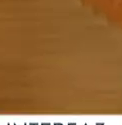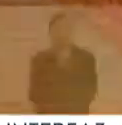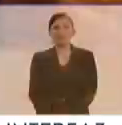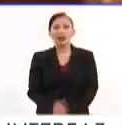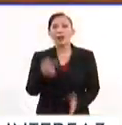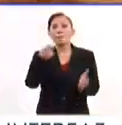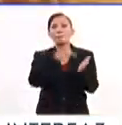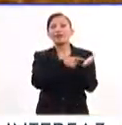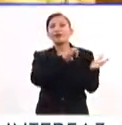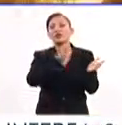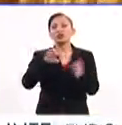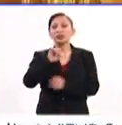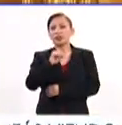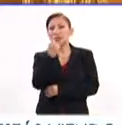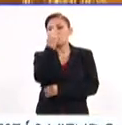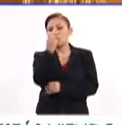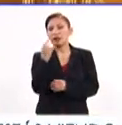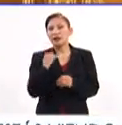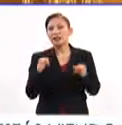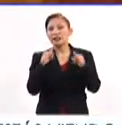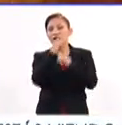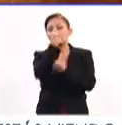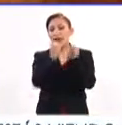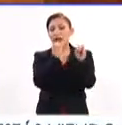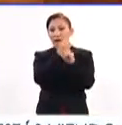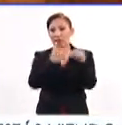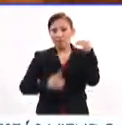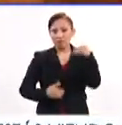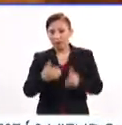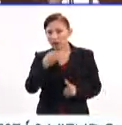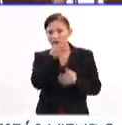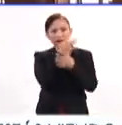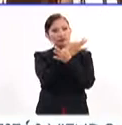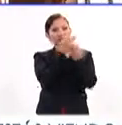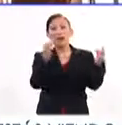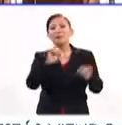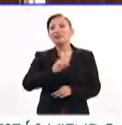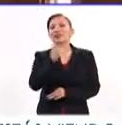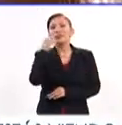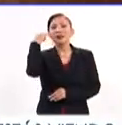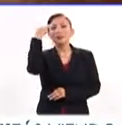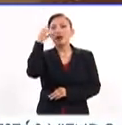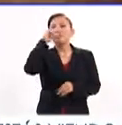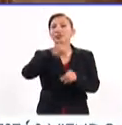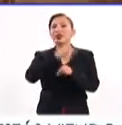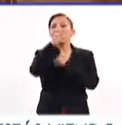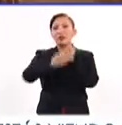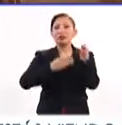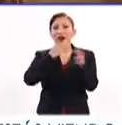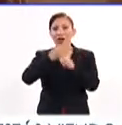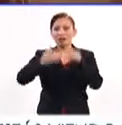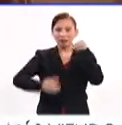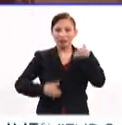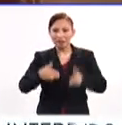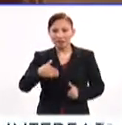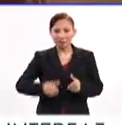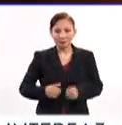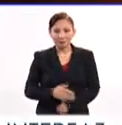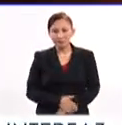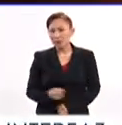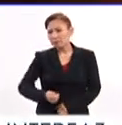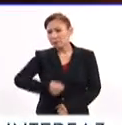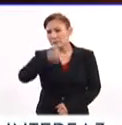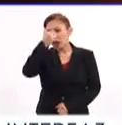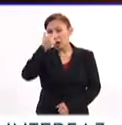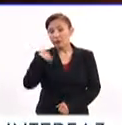En 1961, el Instituto Internacional del Teatro declaró el 27 de marzo como el Día Mundial del Teatro. El